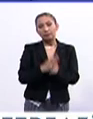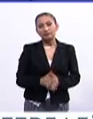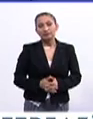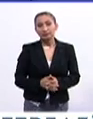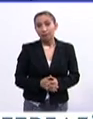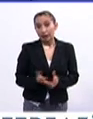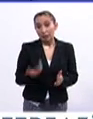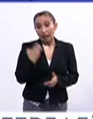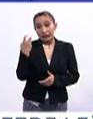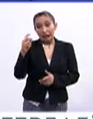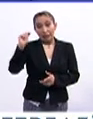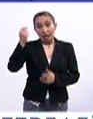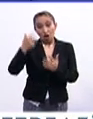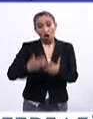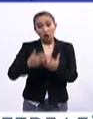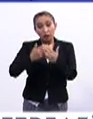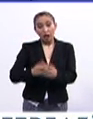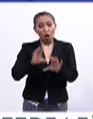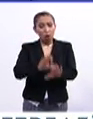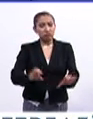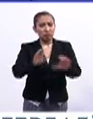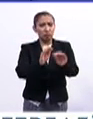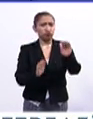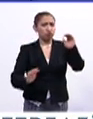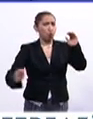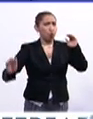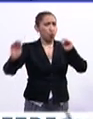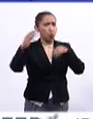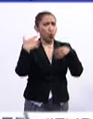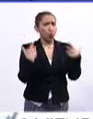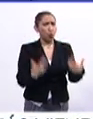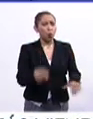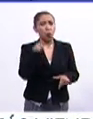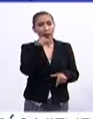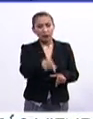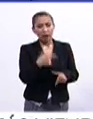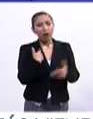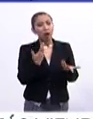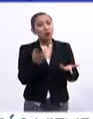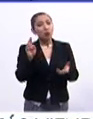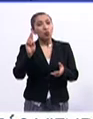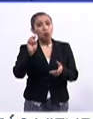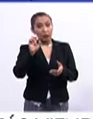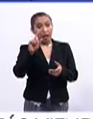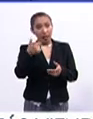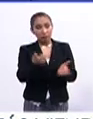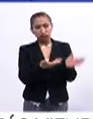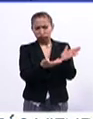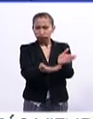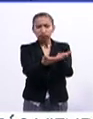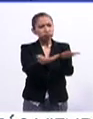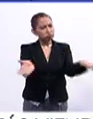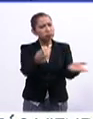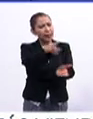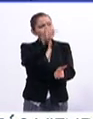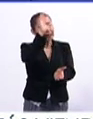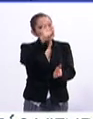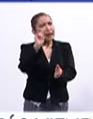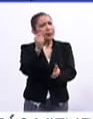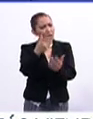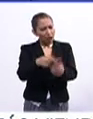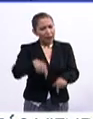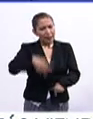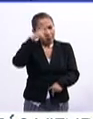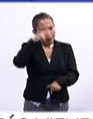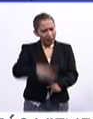es, Omar, y bueno, esta tecnología de la supercomputadora que está pues poniendo la Universidad de Guadalajara a disposición de la ciencia y la